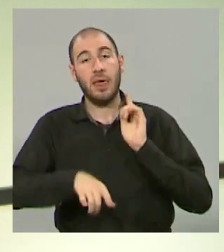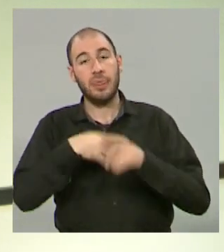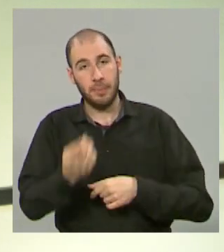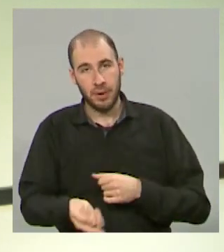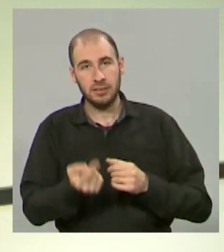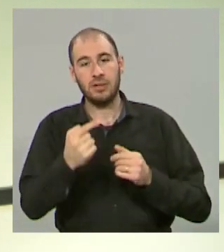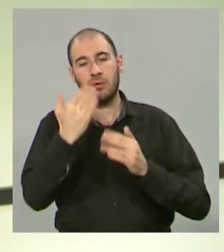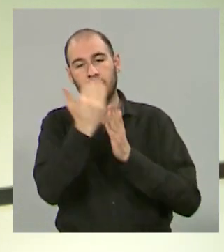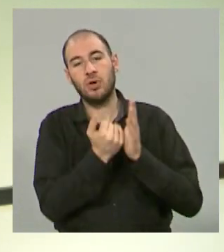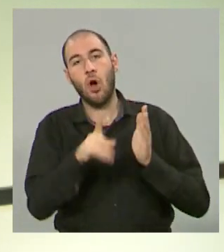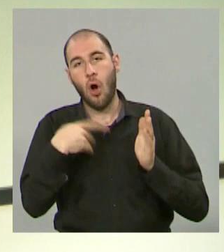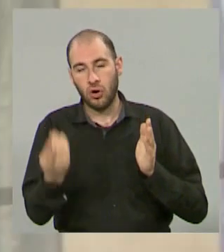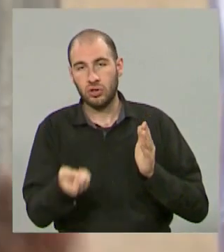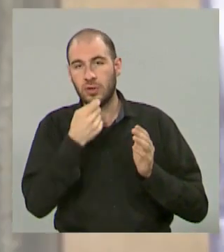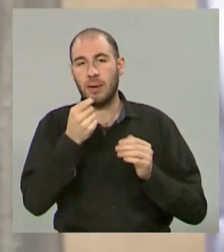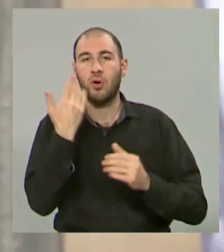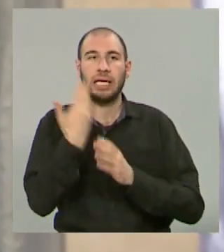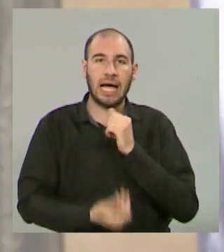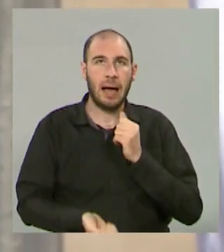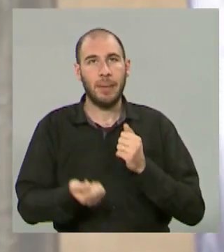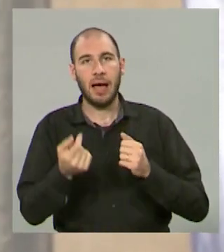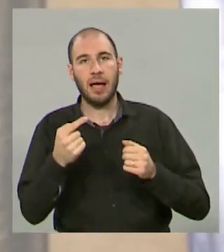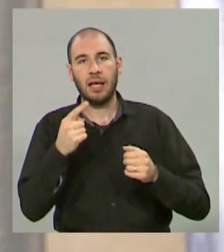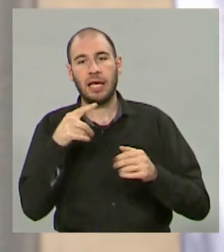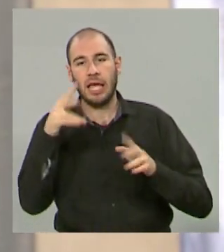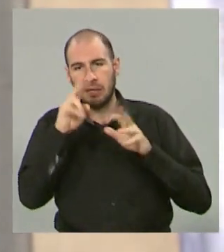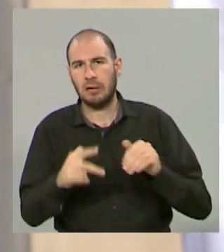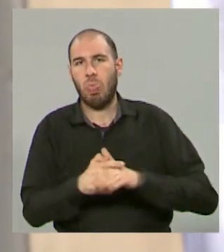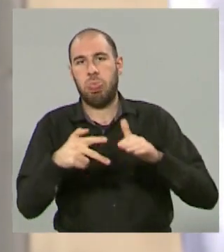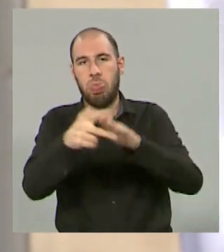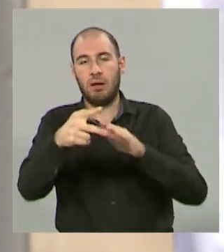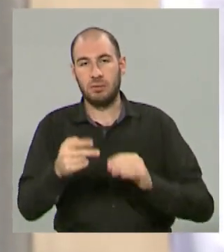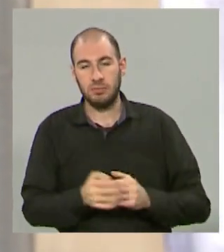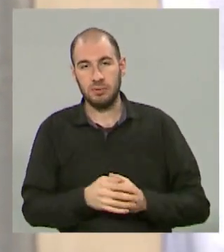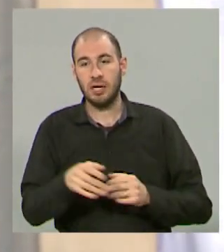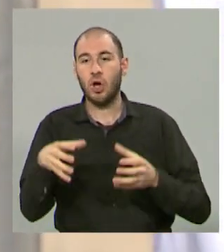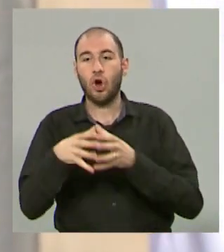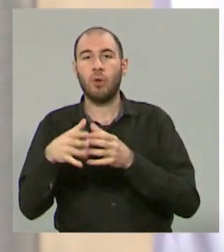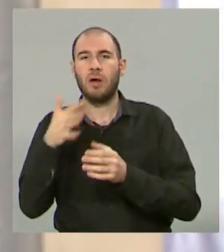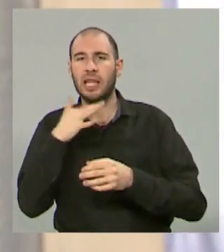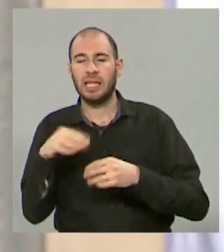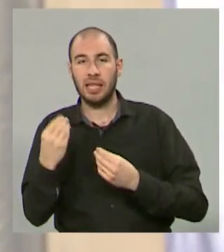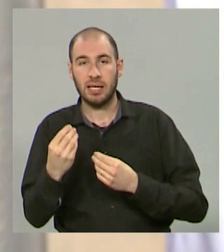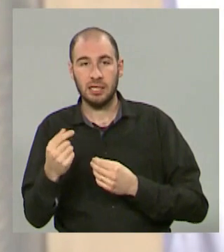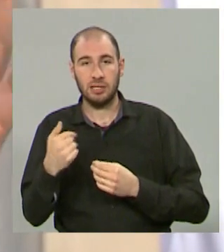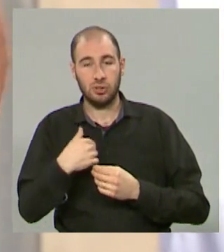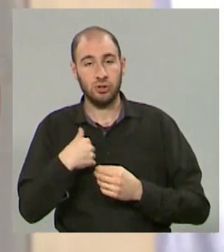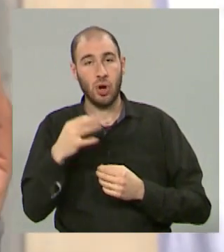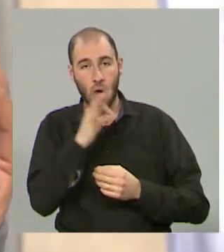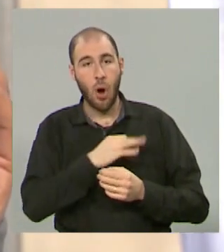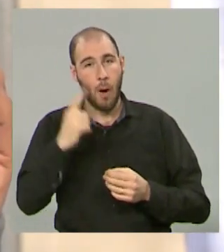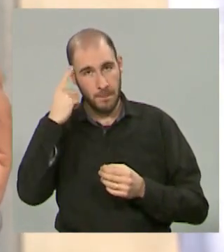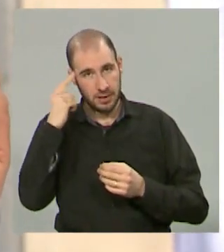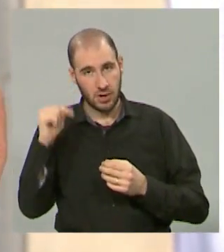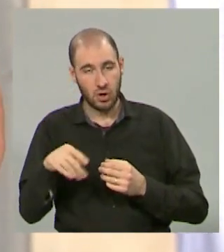pasa a analizar otros requisitos, si se va a fugar, si va a entorpecer la investigación. Lo que entendió la Cámara, al menos de la lectura que yo